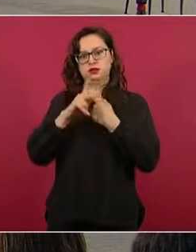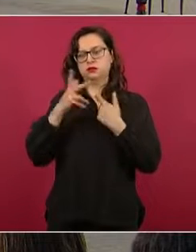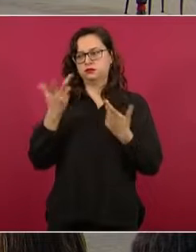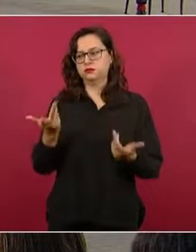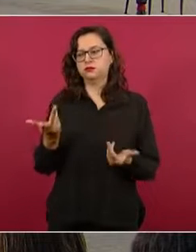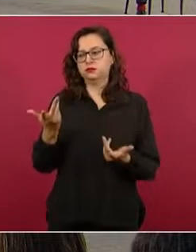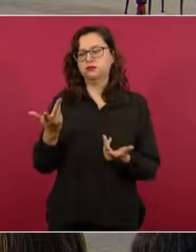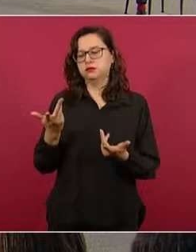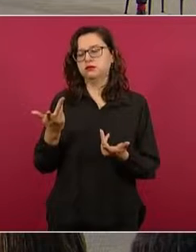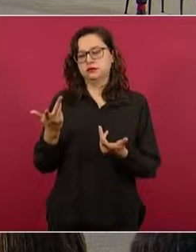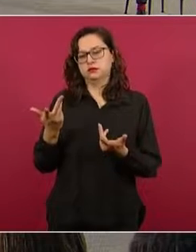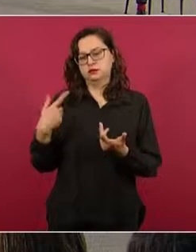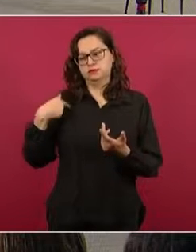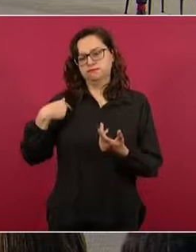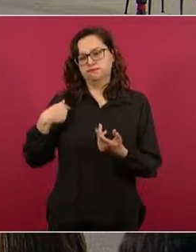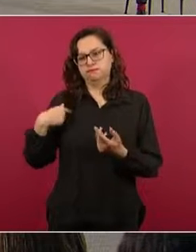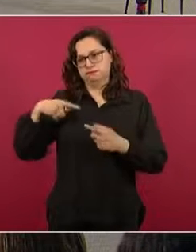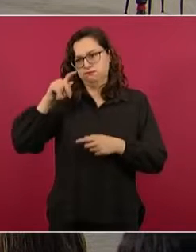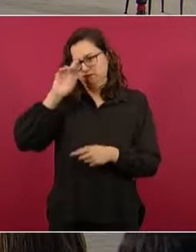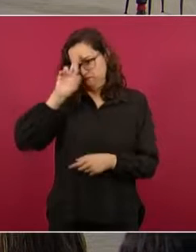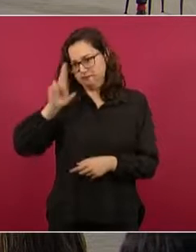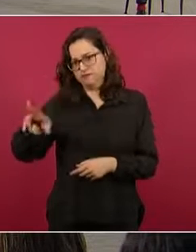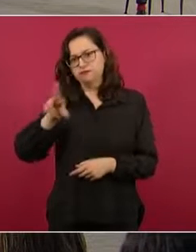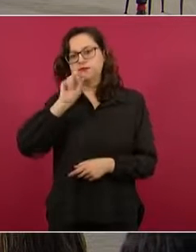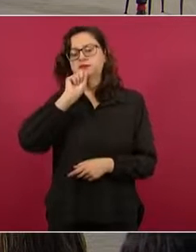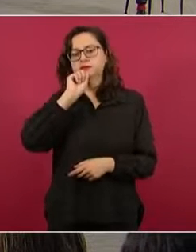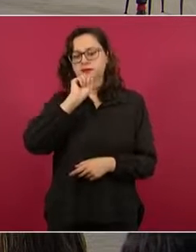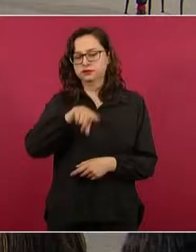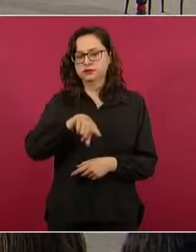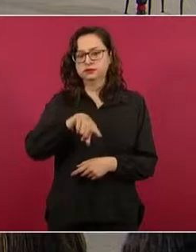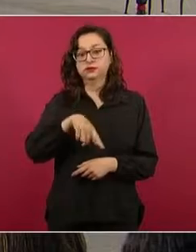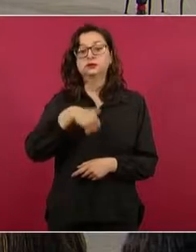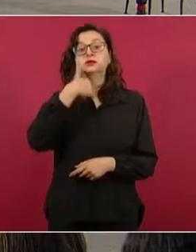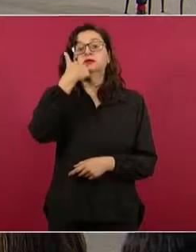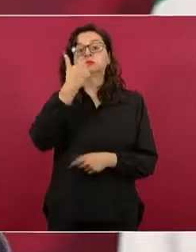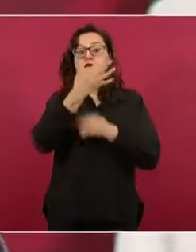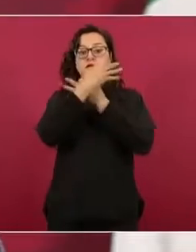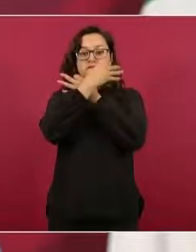Quiero también expresar abiertamente